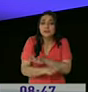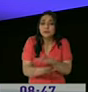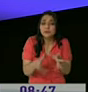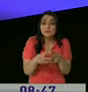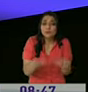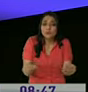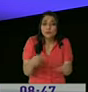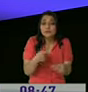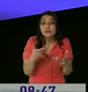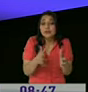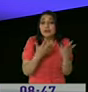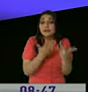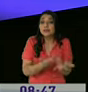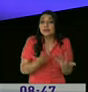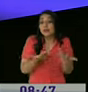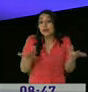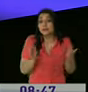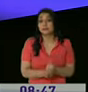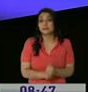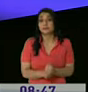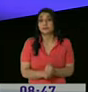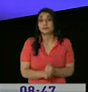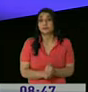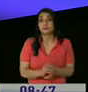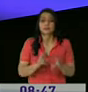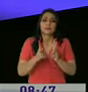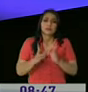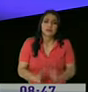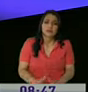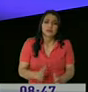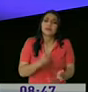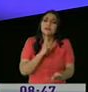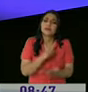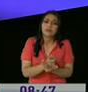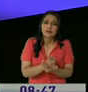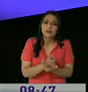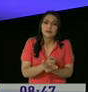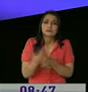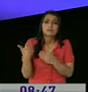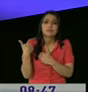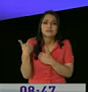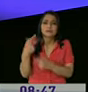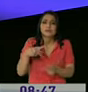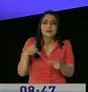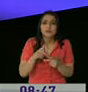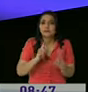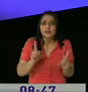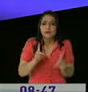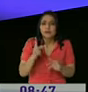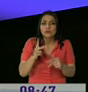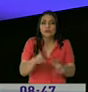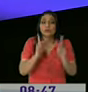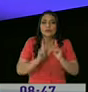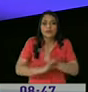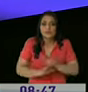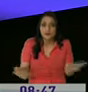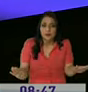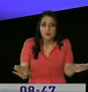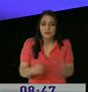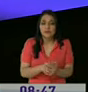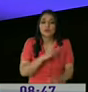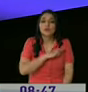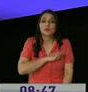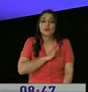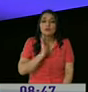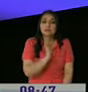buscar y esa es la solución. Y de ahí al vecino que le quiero mucho, no le compete a la prefectura hacer el puente. Ya lo dijeron. Es el